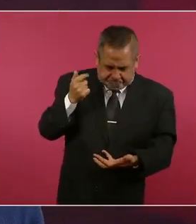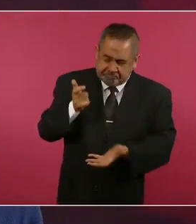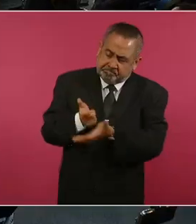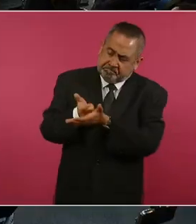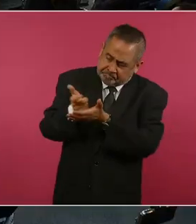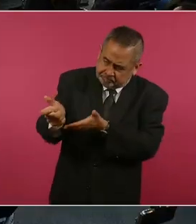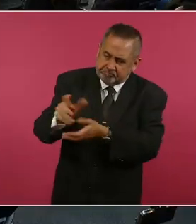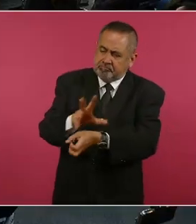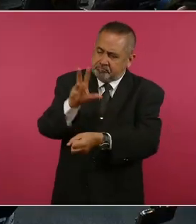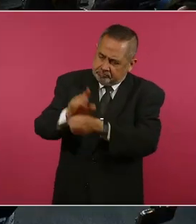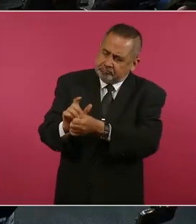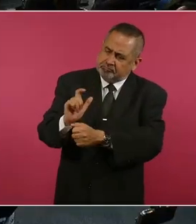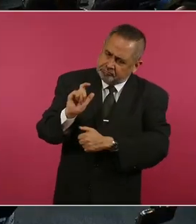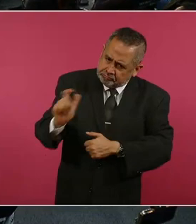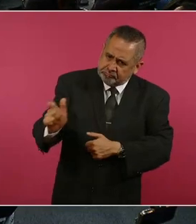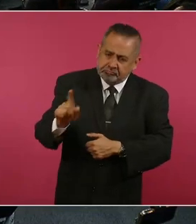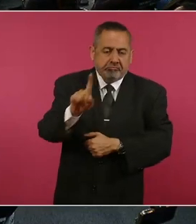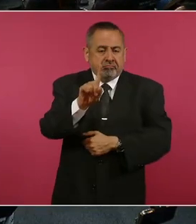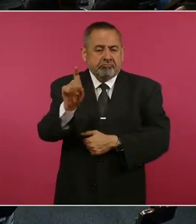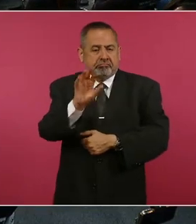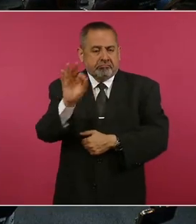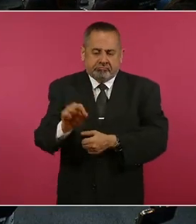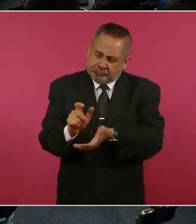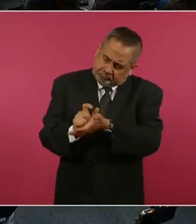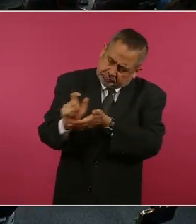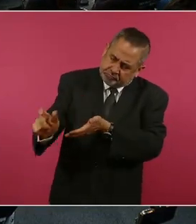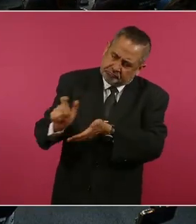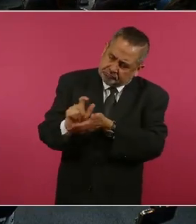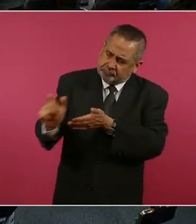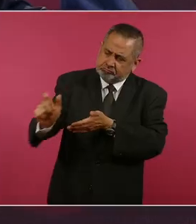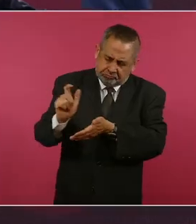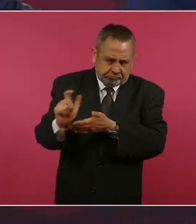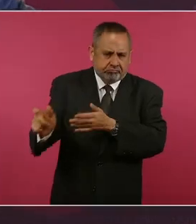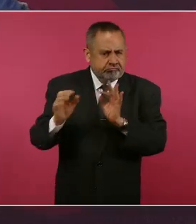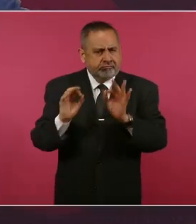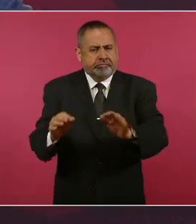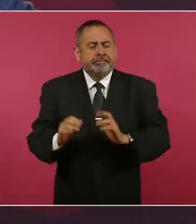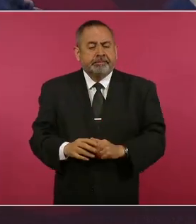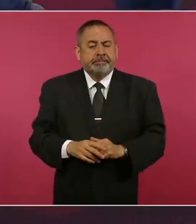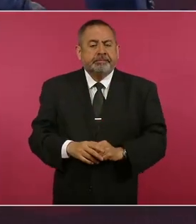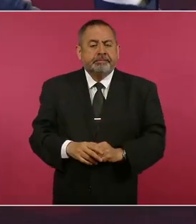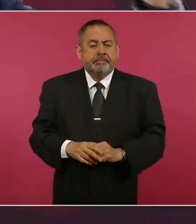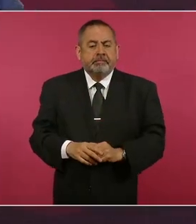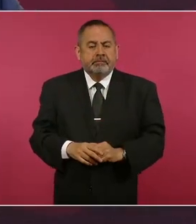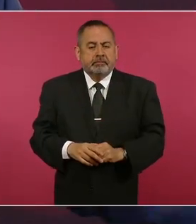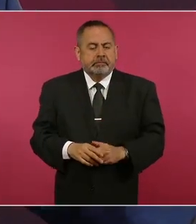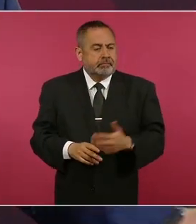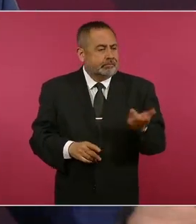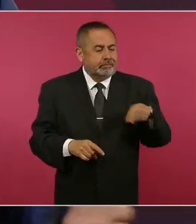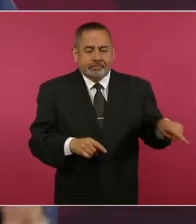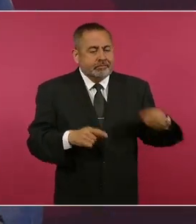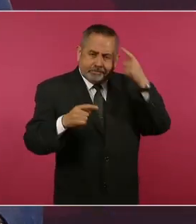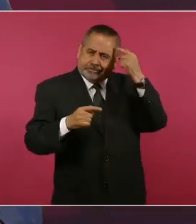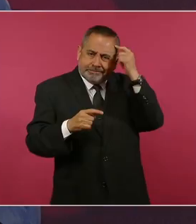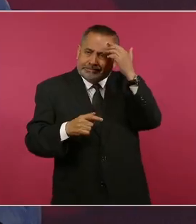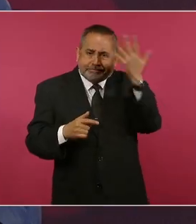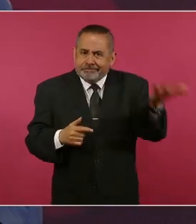completo. Es algo bueno, pues, pero estos, no sé qué les está